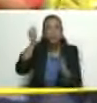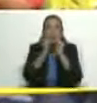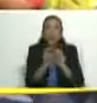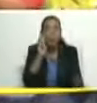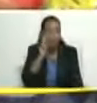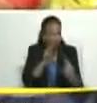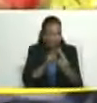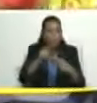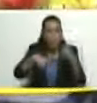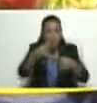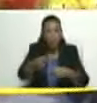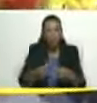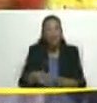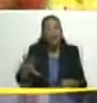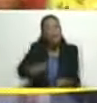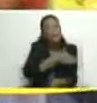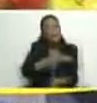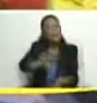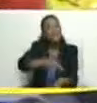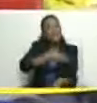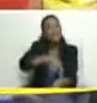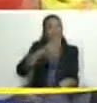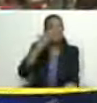vemos pronto. ¡Música!